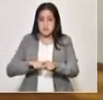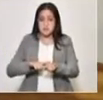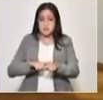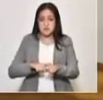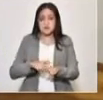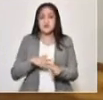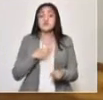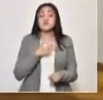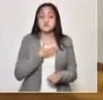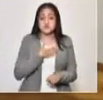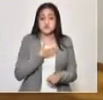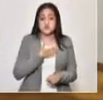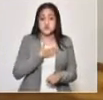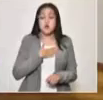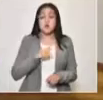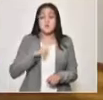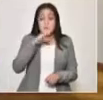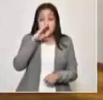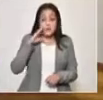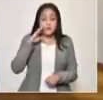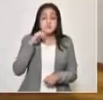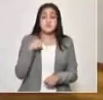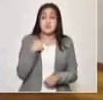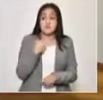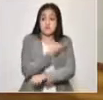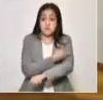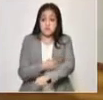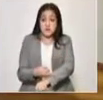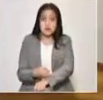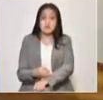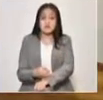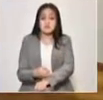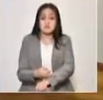desde mi persona, desde mi familia,